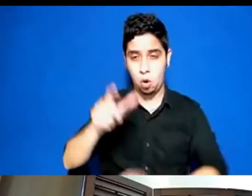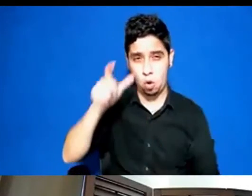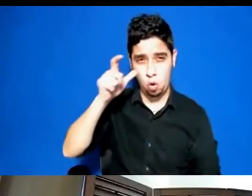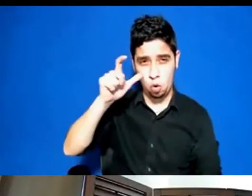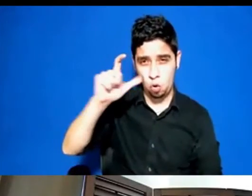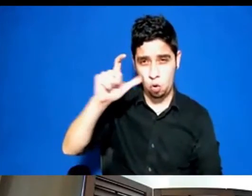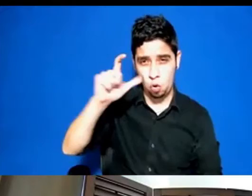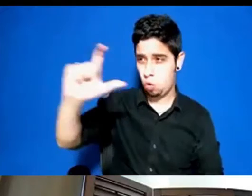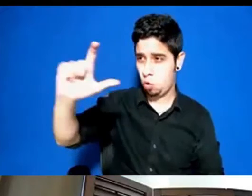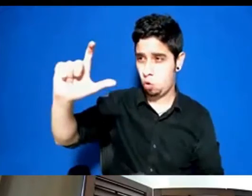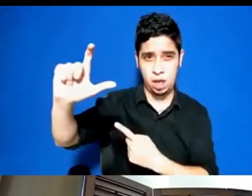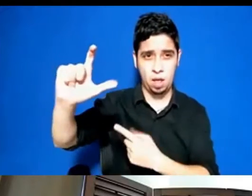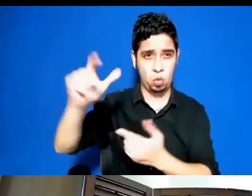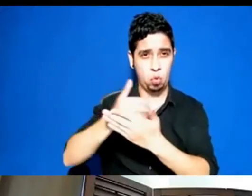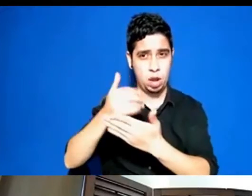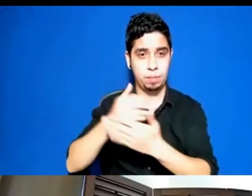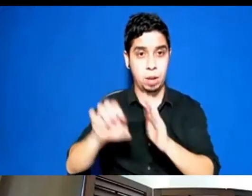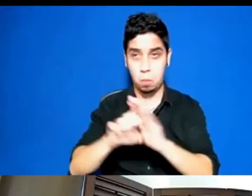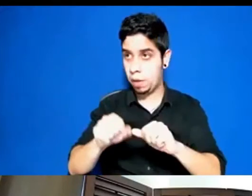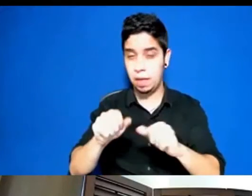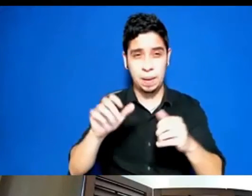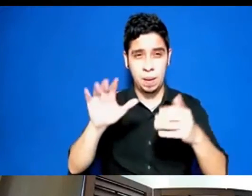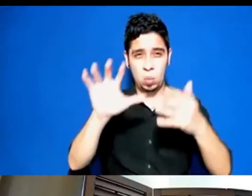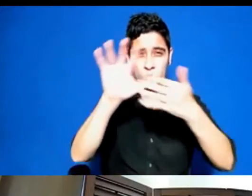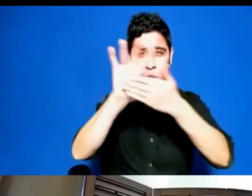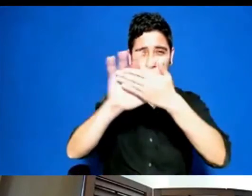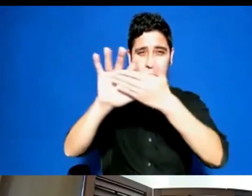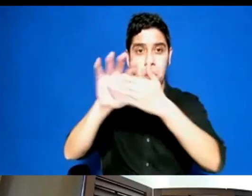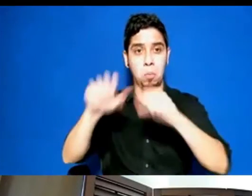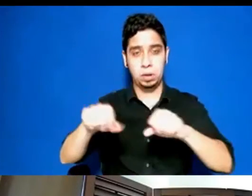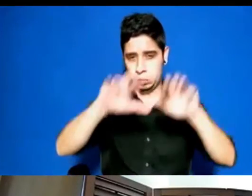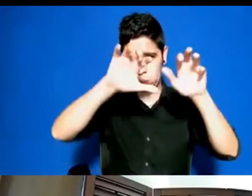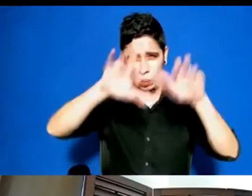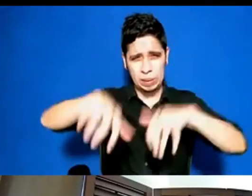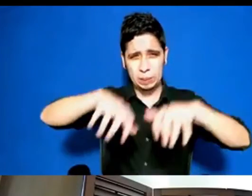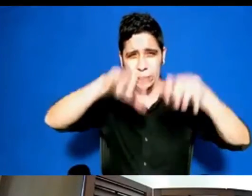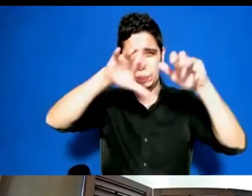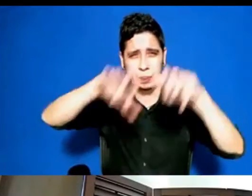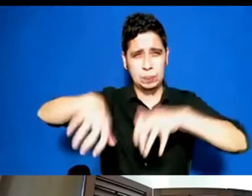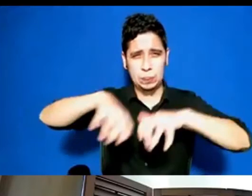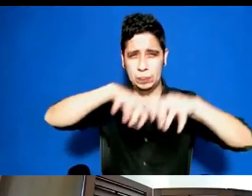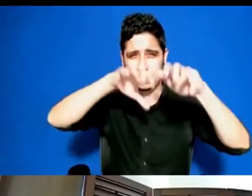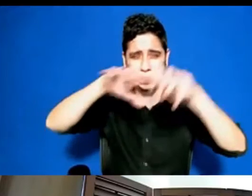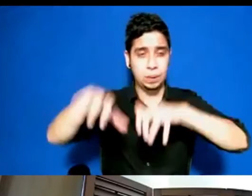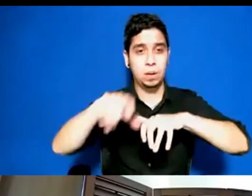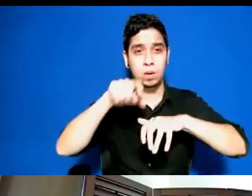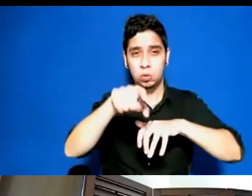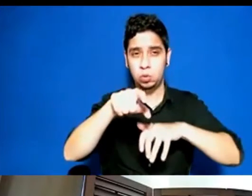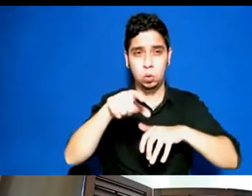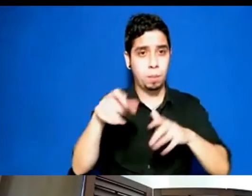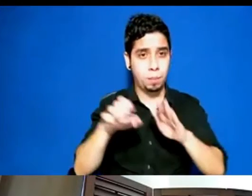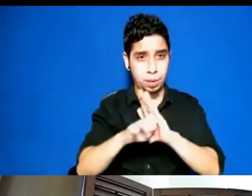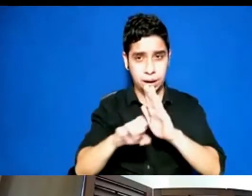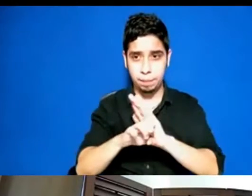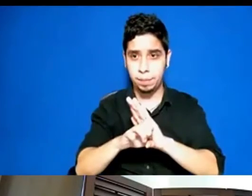oscuro, muchas nubes, estar lloviendo, tú estar en una playa y casi no ver a esa